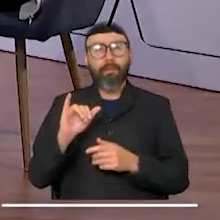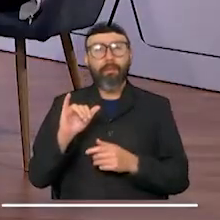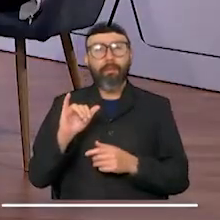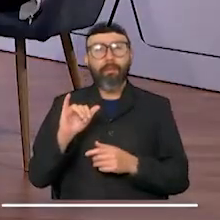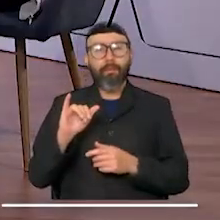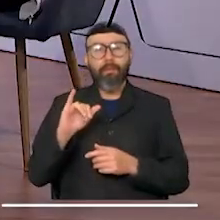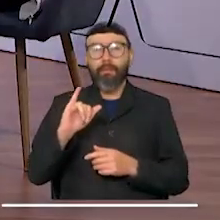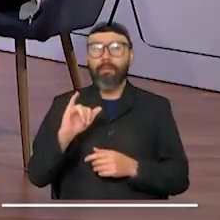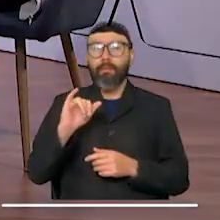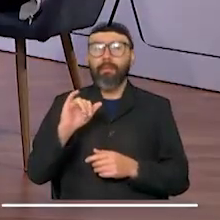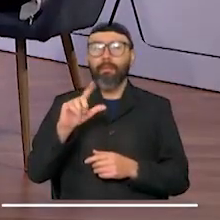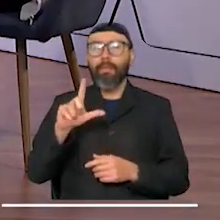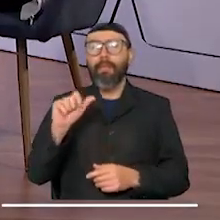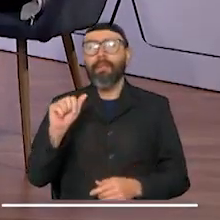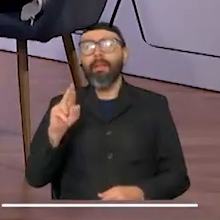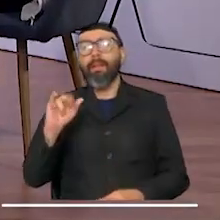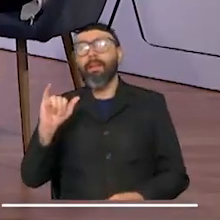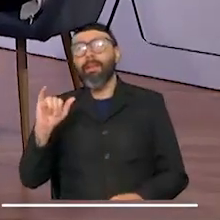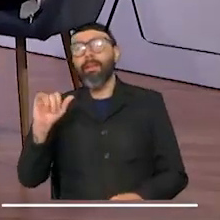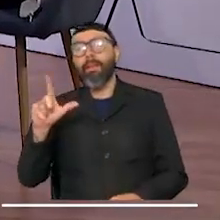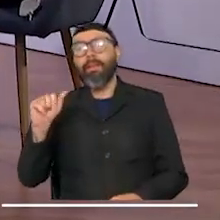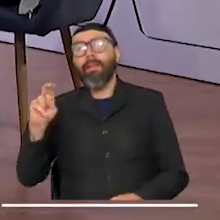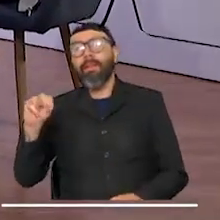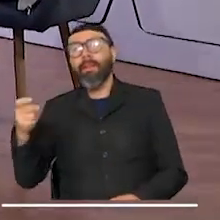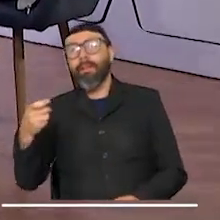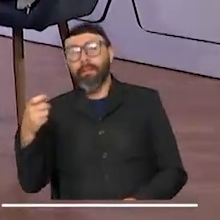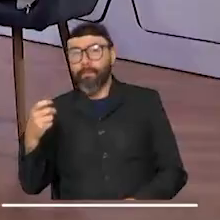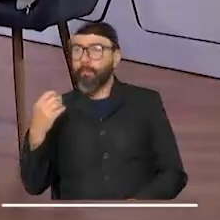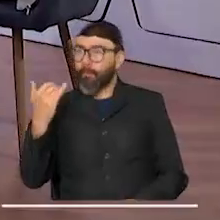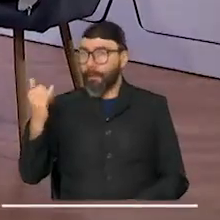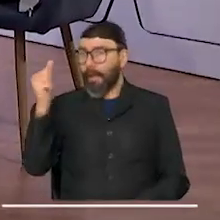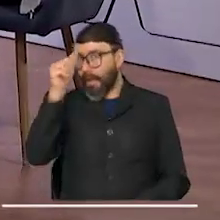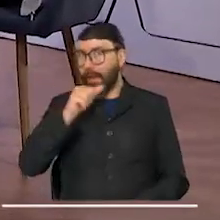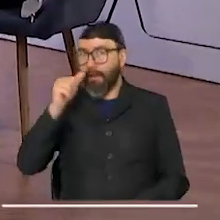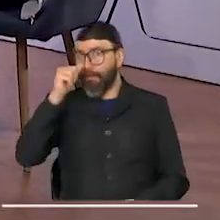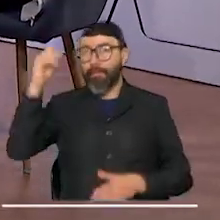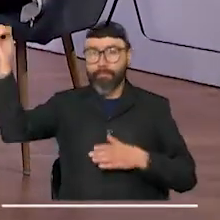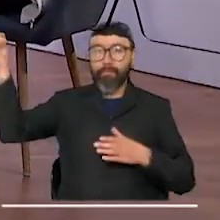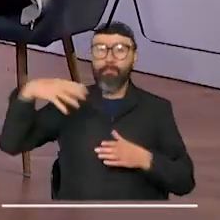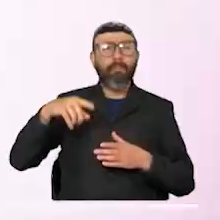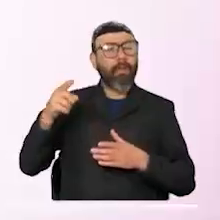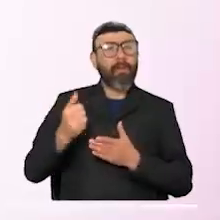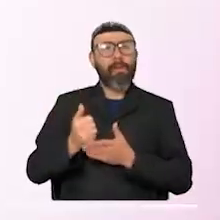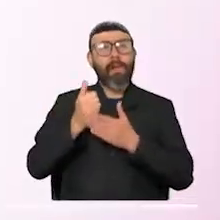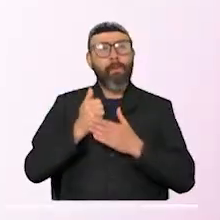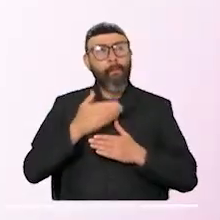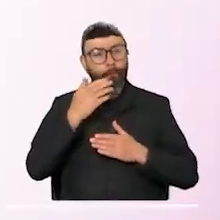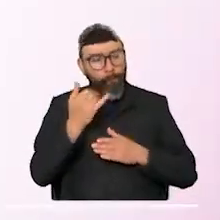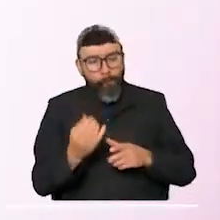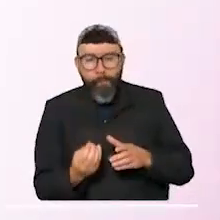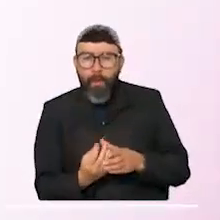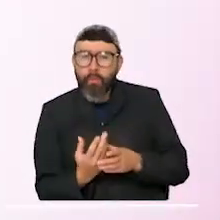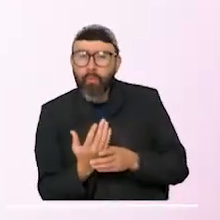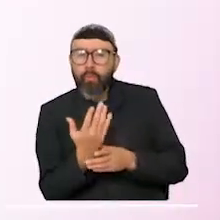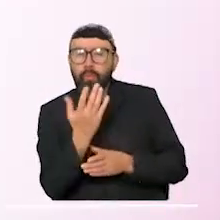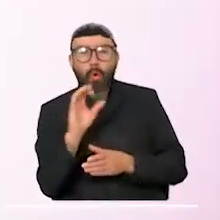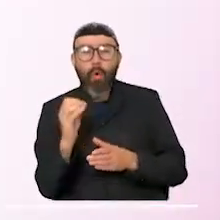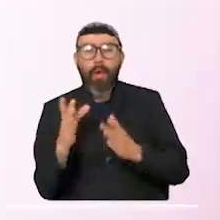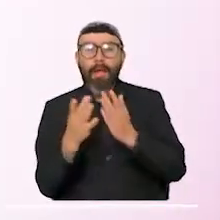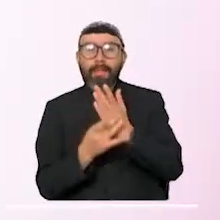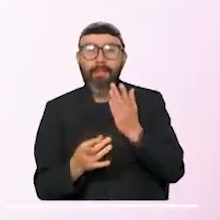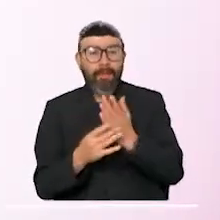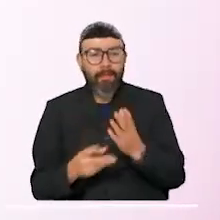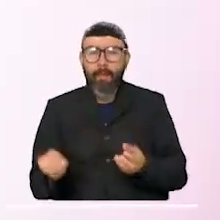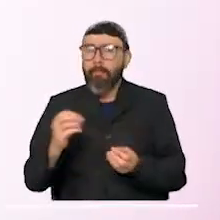entonces la naranja sí Entonces nos va a ayudar por ejemplo en un infuso oro en un aceite a producir